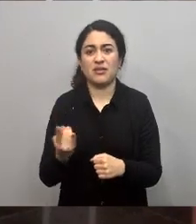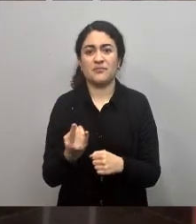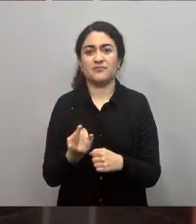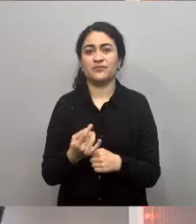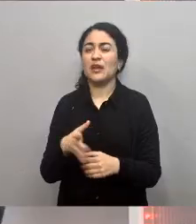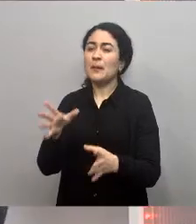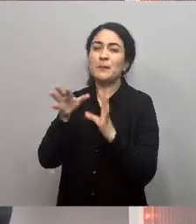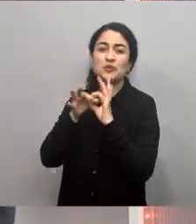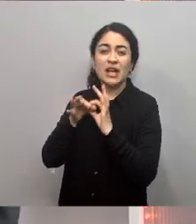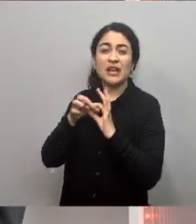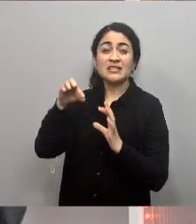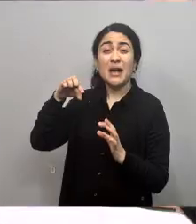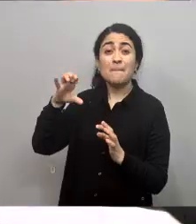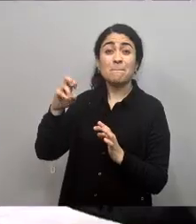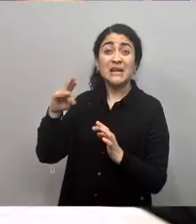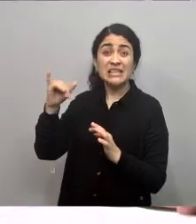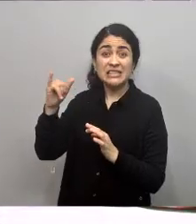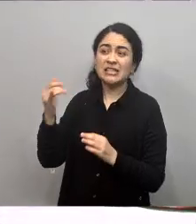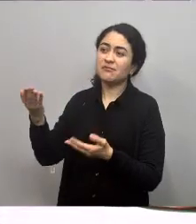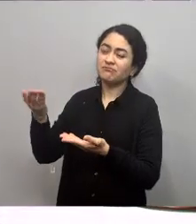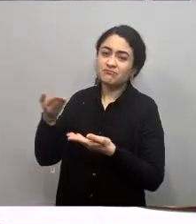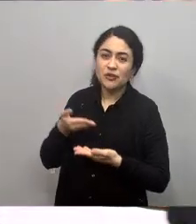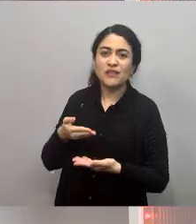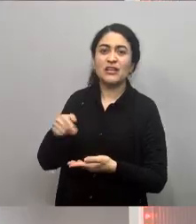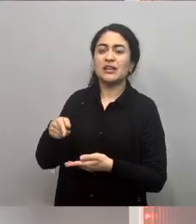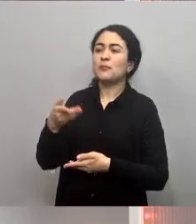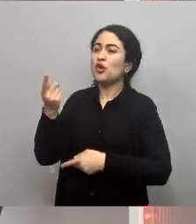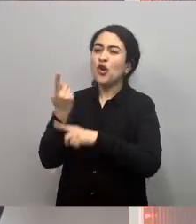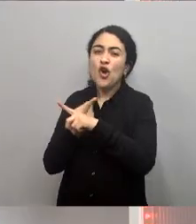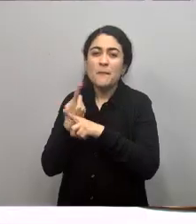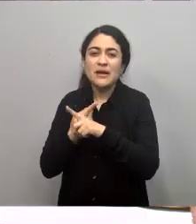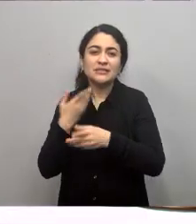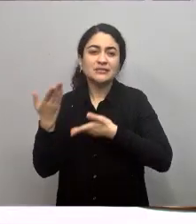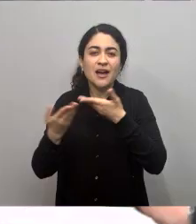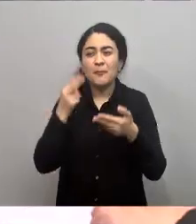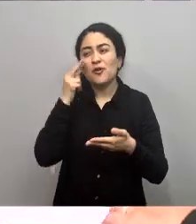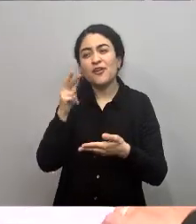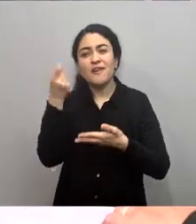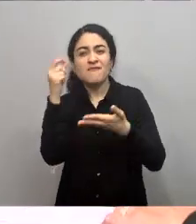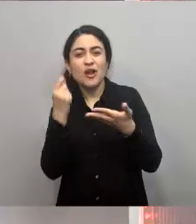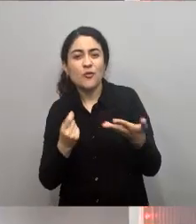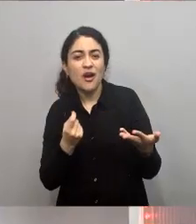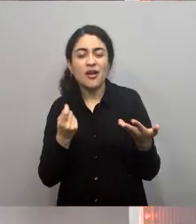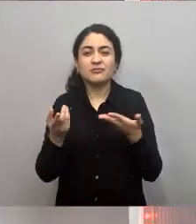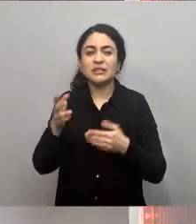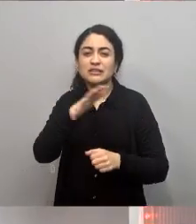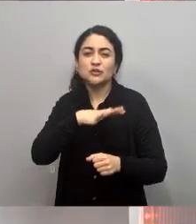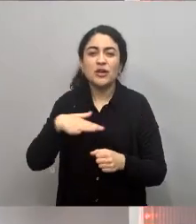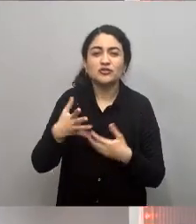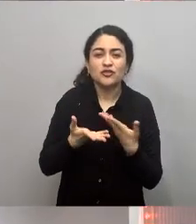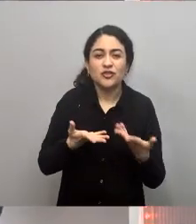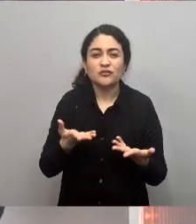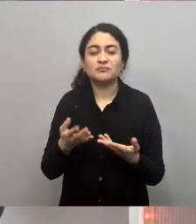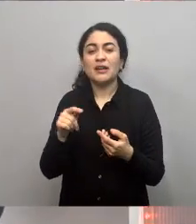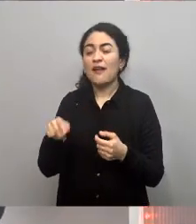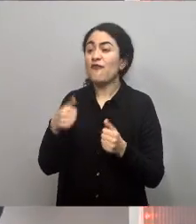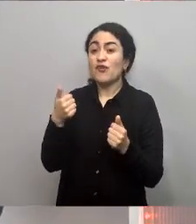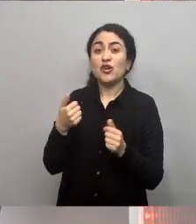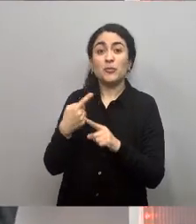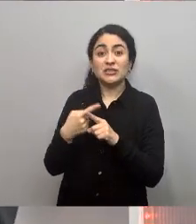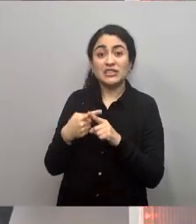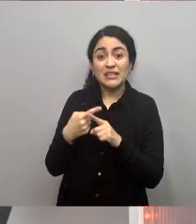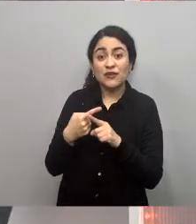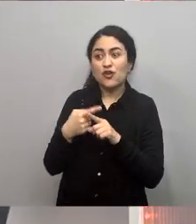sido un gusto estar con usted, conversar esta especie Para de mí evaluación. siempre un agrado. Creo que es bueno conversar no solo de las cosas negativas, sino que también de